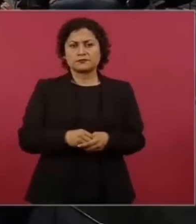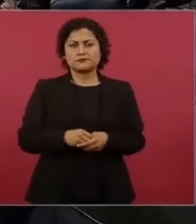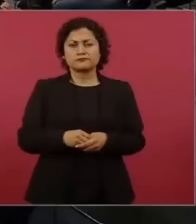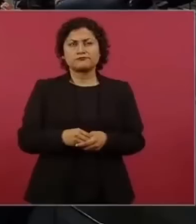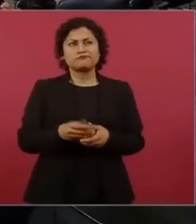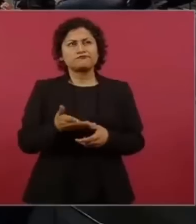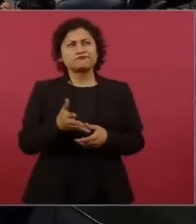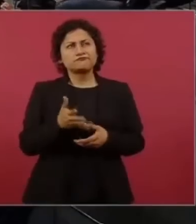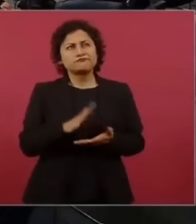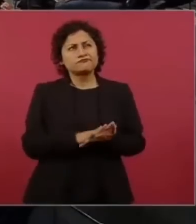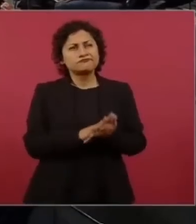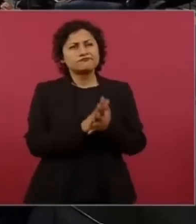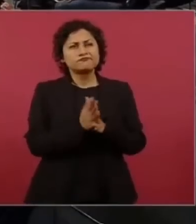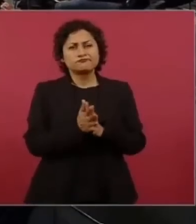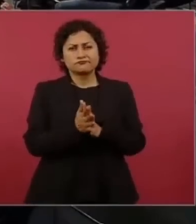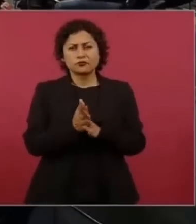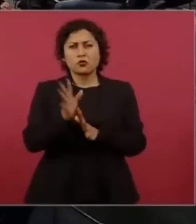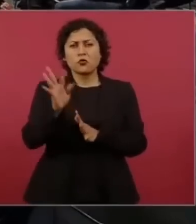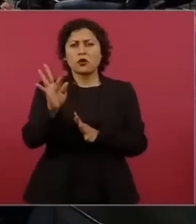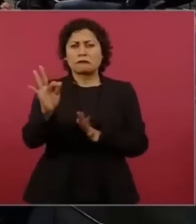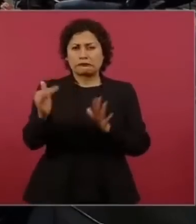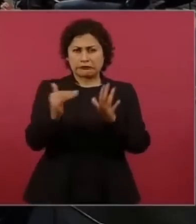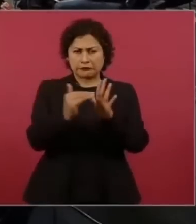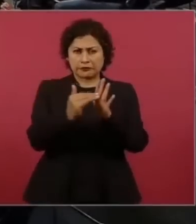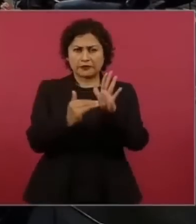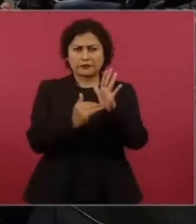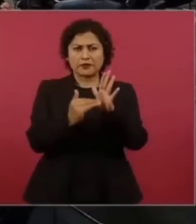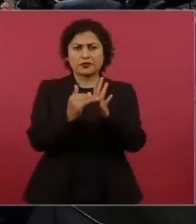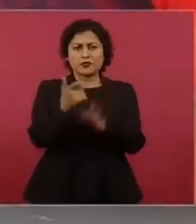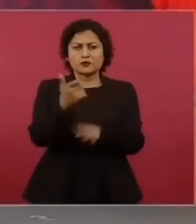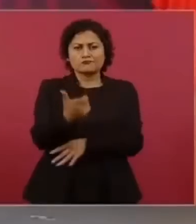como 40,000,000,000 de pesos.